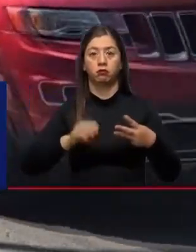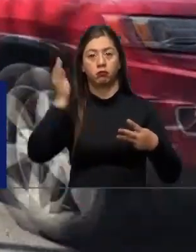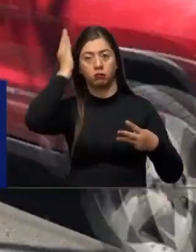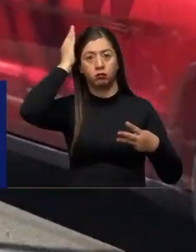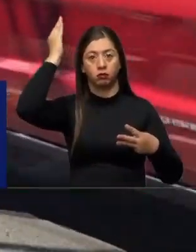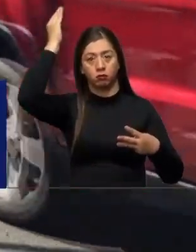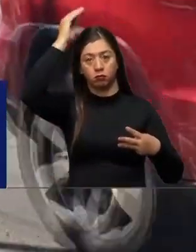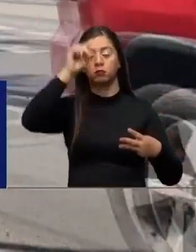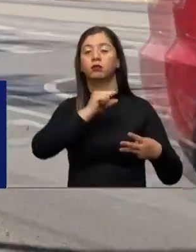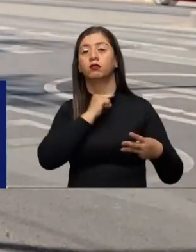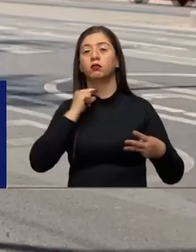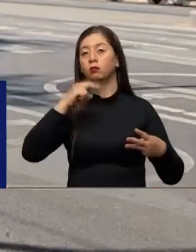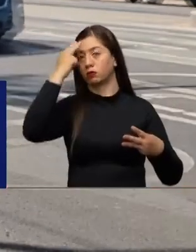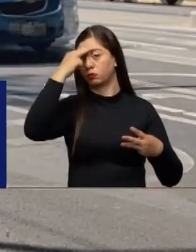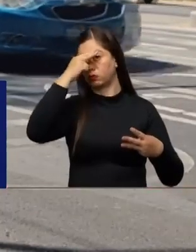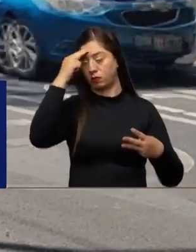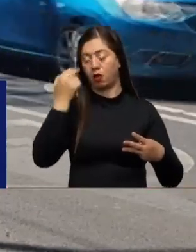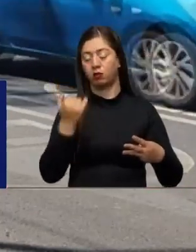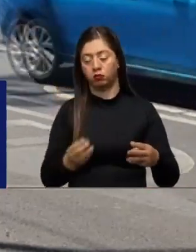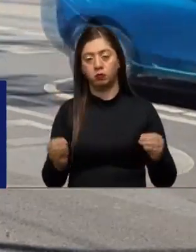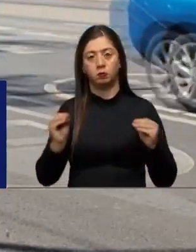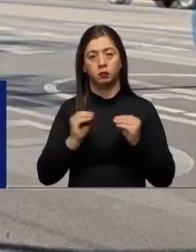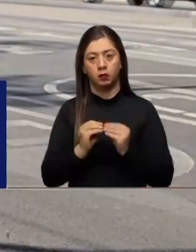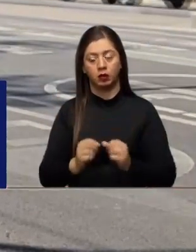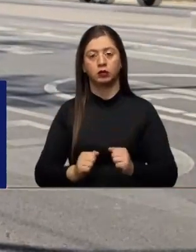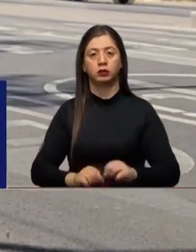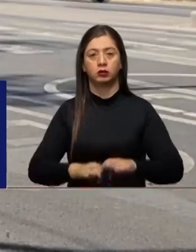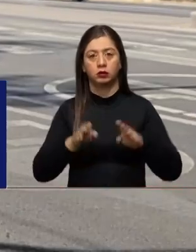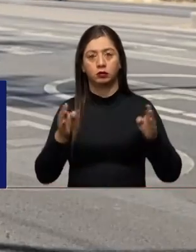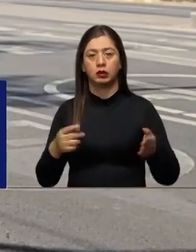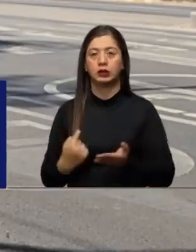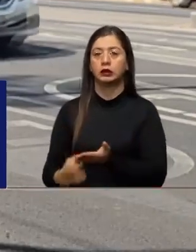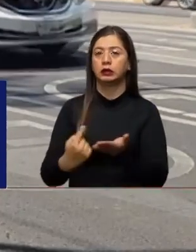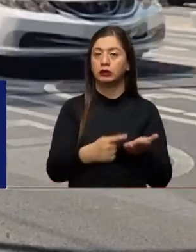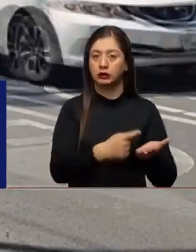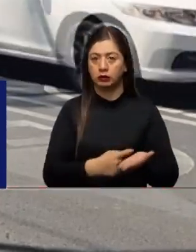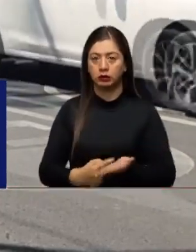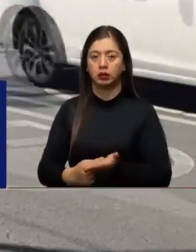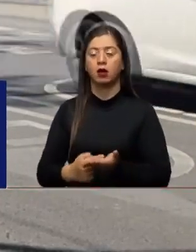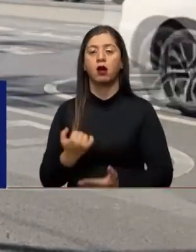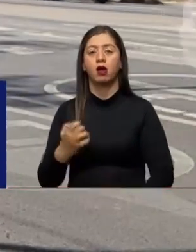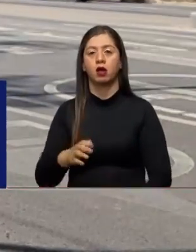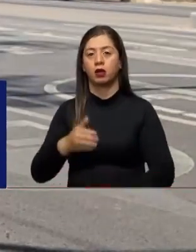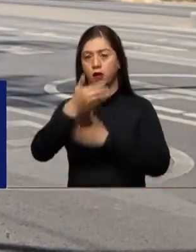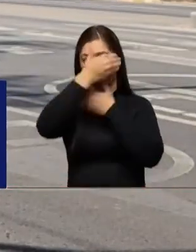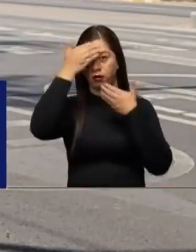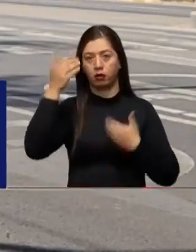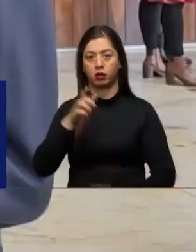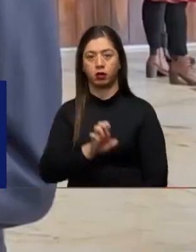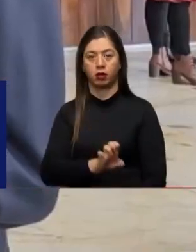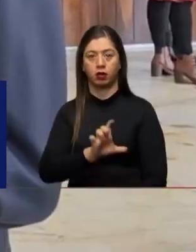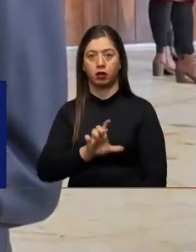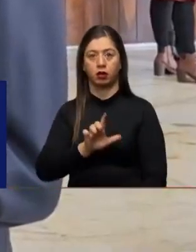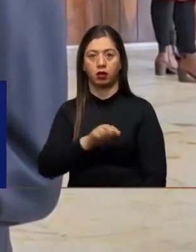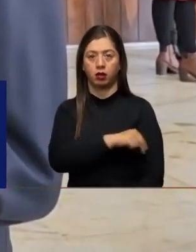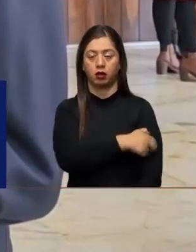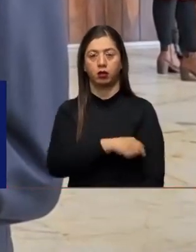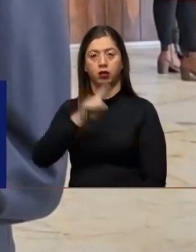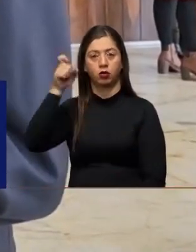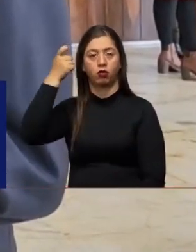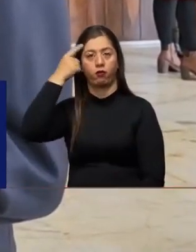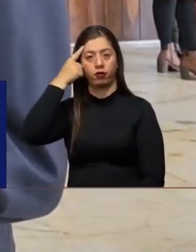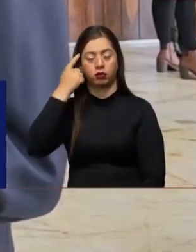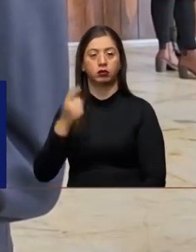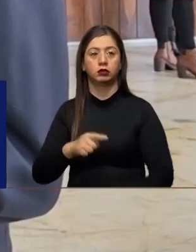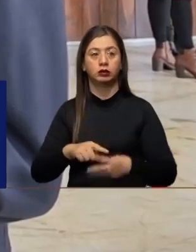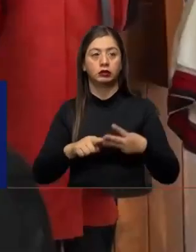Colombiana reforzó el equipo de observadores en la mesa de diálogos entre la guerrilla del ELN y el gobierno colombiano. Según los tres